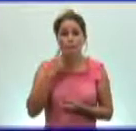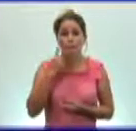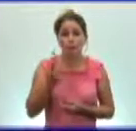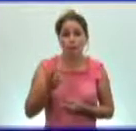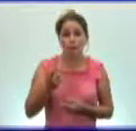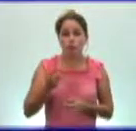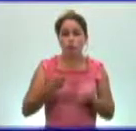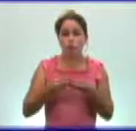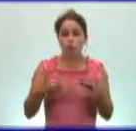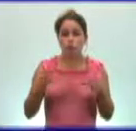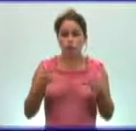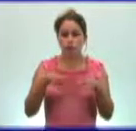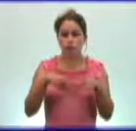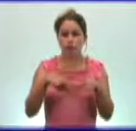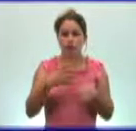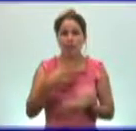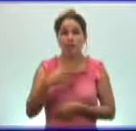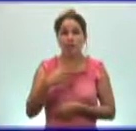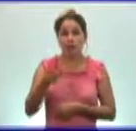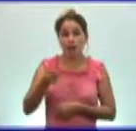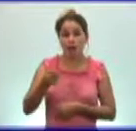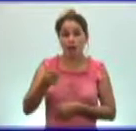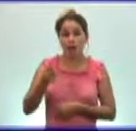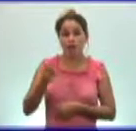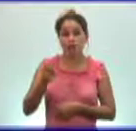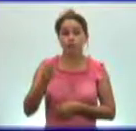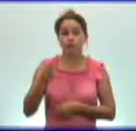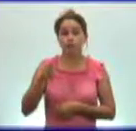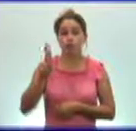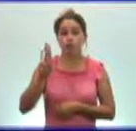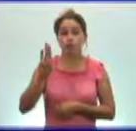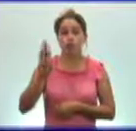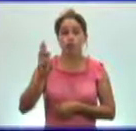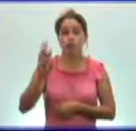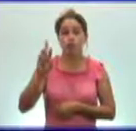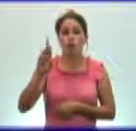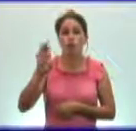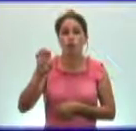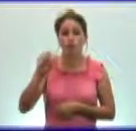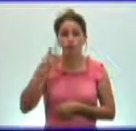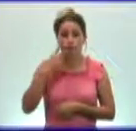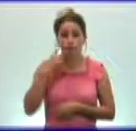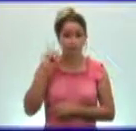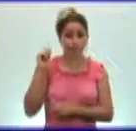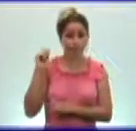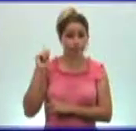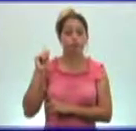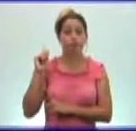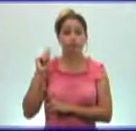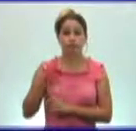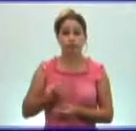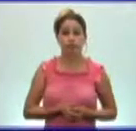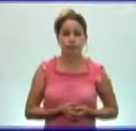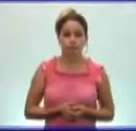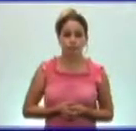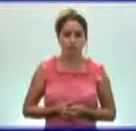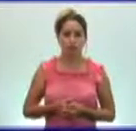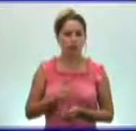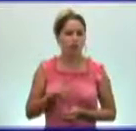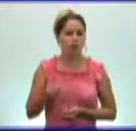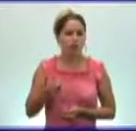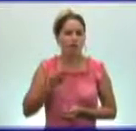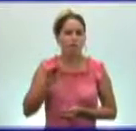constituida por azufre, otra por yodo, otra por nitrógeno y otra por cloro. Ustedes se